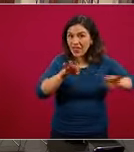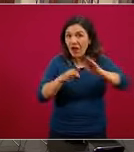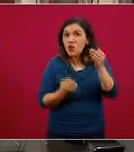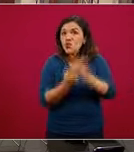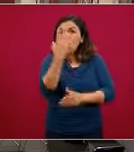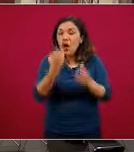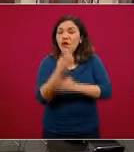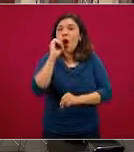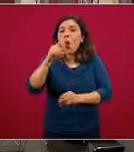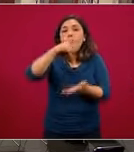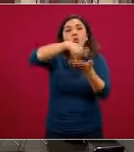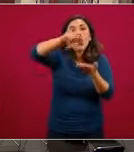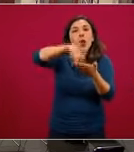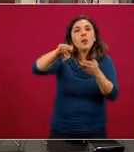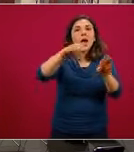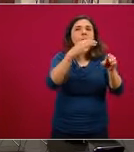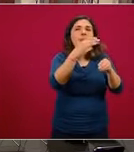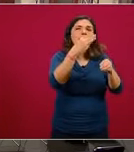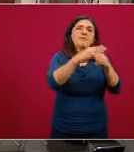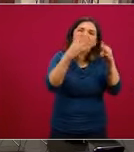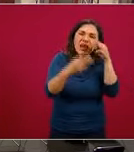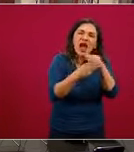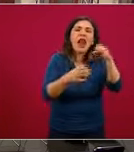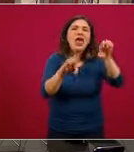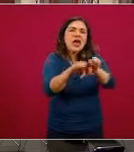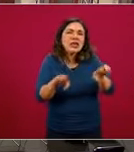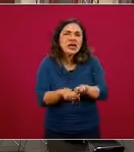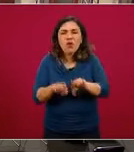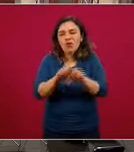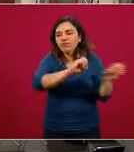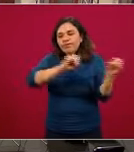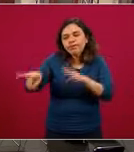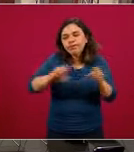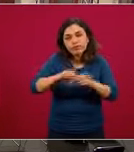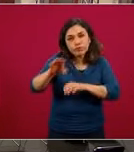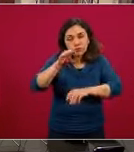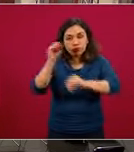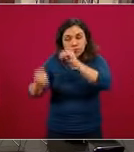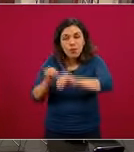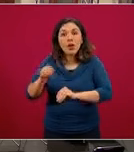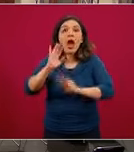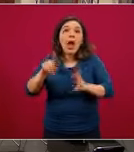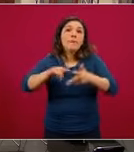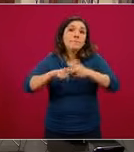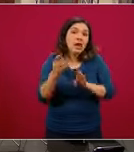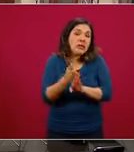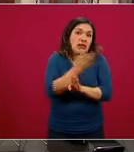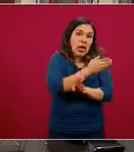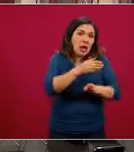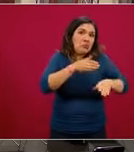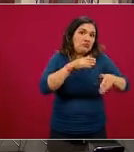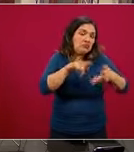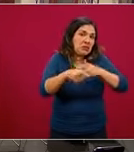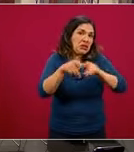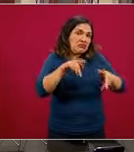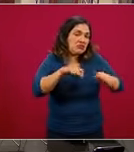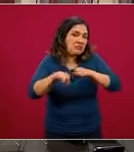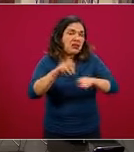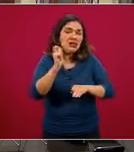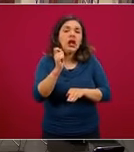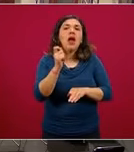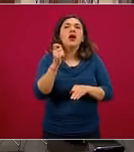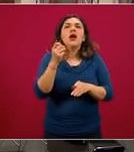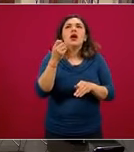de adquisición de insumos y de equipamiento. Todo esto ya está en marcha. El proyecto lógicamente tiene una duración